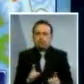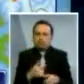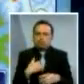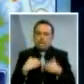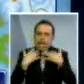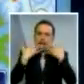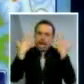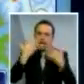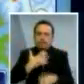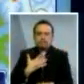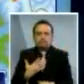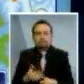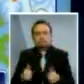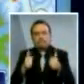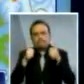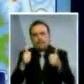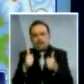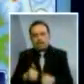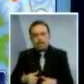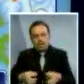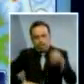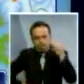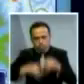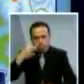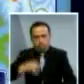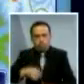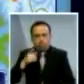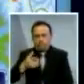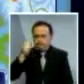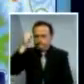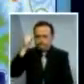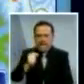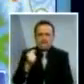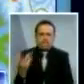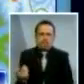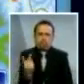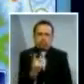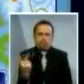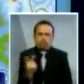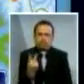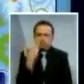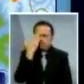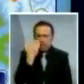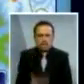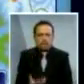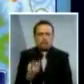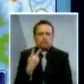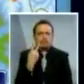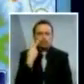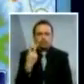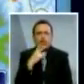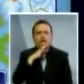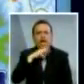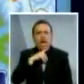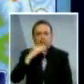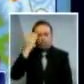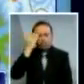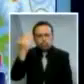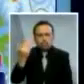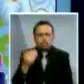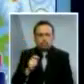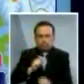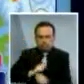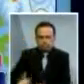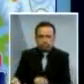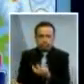uno lo primero dice, aquí hubo un asesinato cruel, se mató a dos ancianos, se les